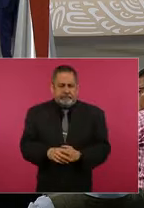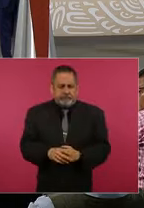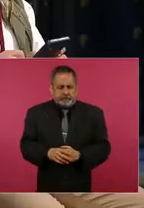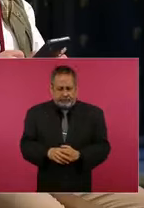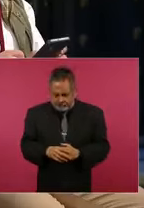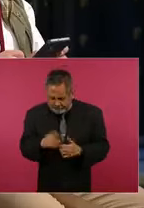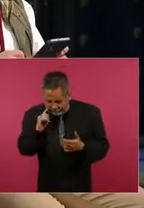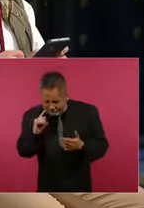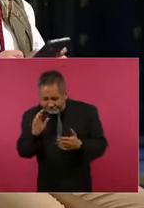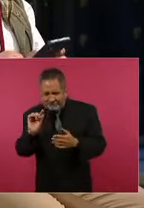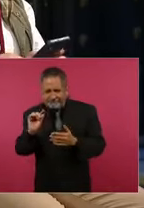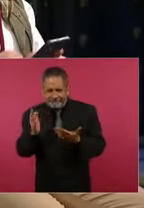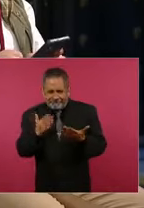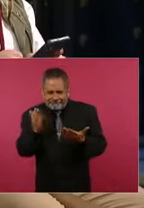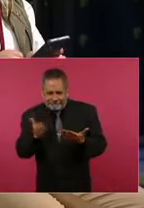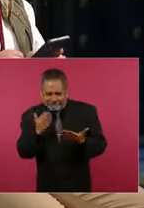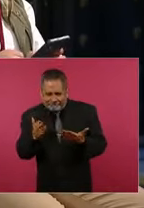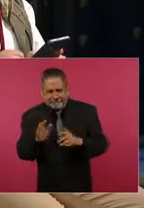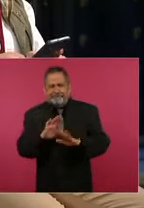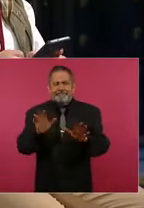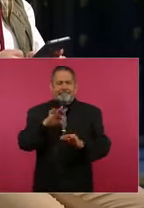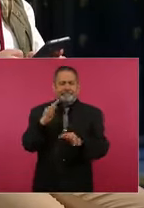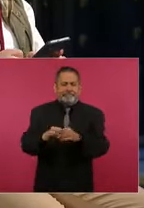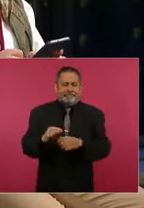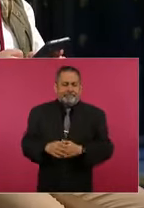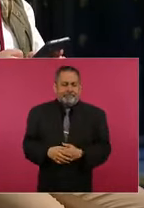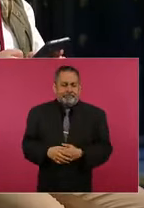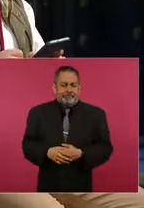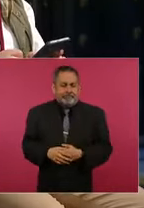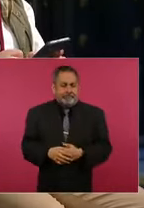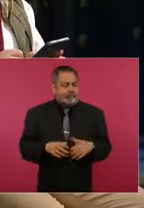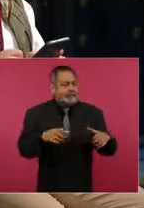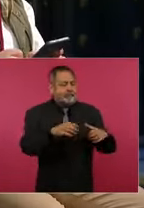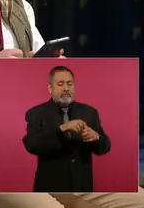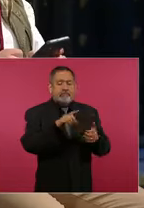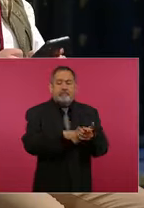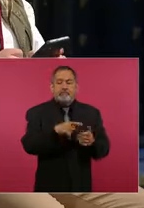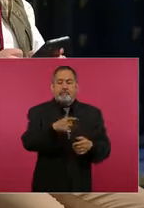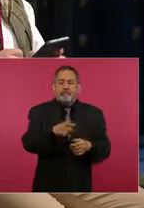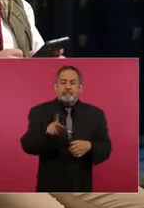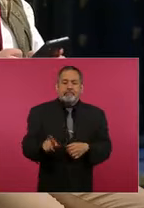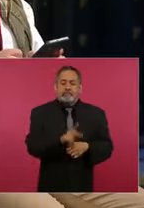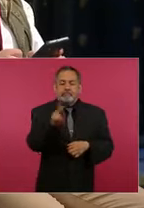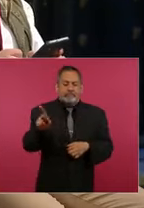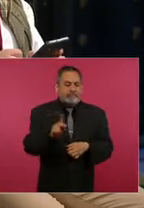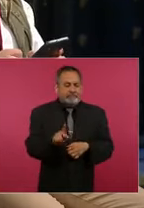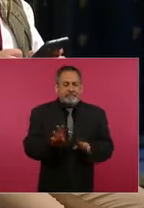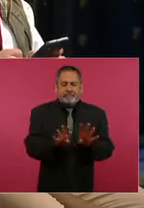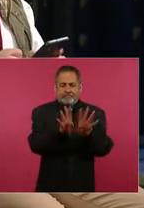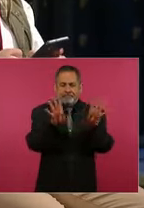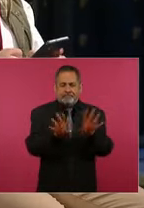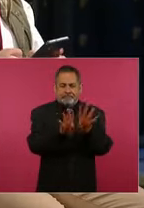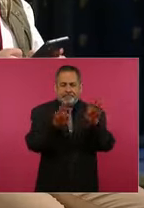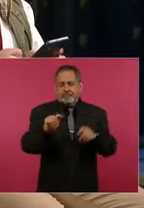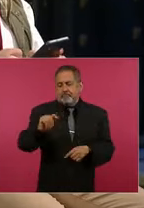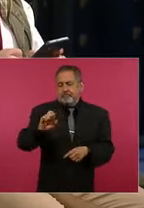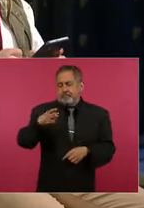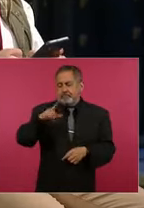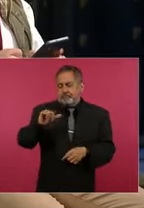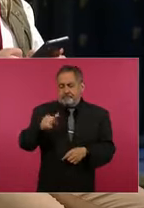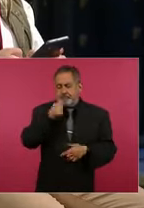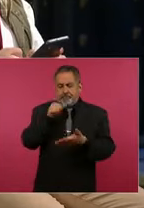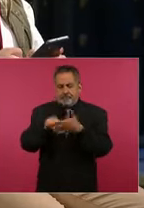si ya no me falta algo más. No. Sus amigos, los de Tequila, que también mandan un escrito, el señor